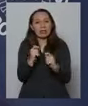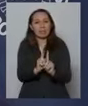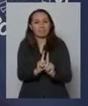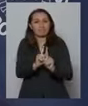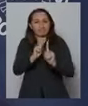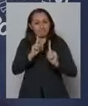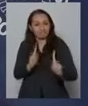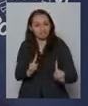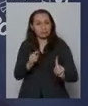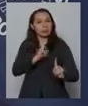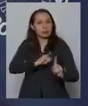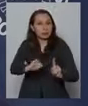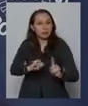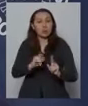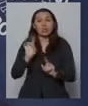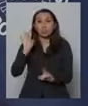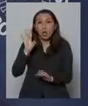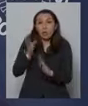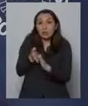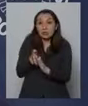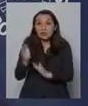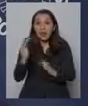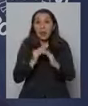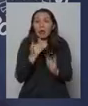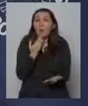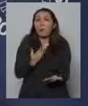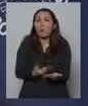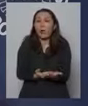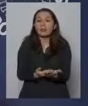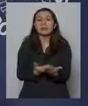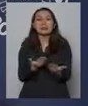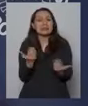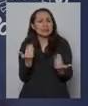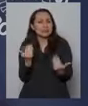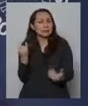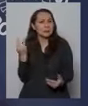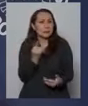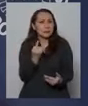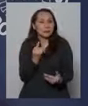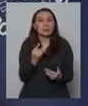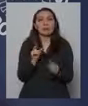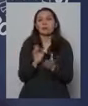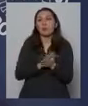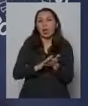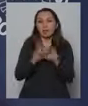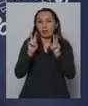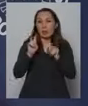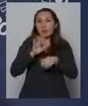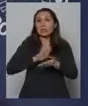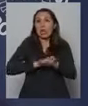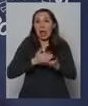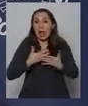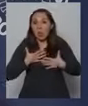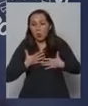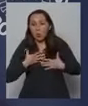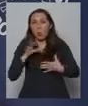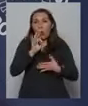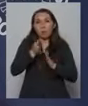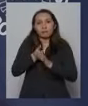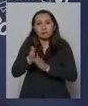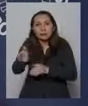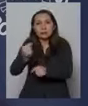distanciamiento, solamente salir de las casas en caso necesario, ya sea por motivos de salud, por motivos de